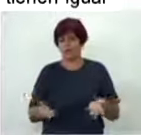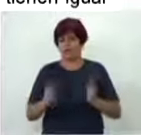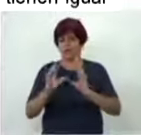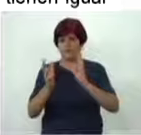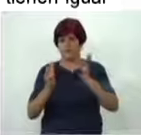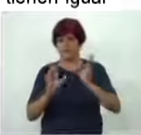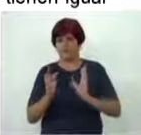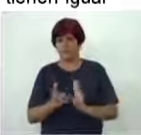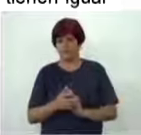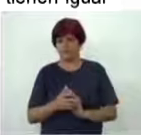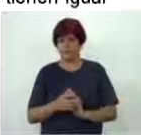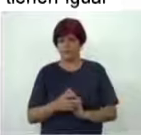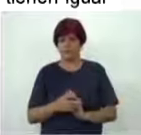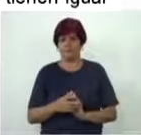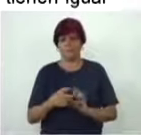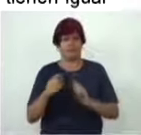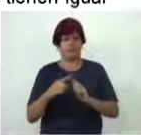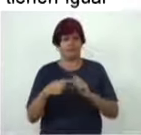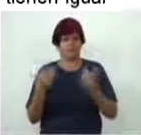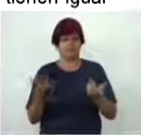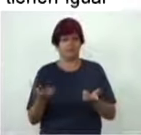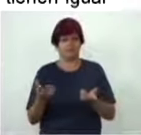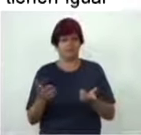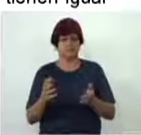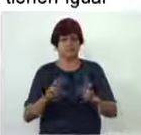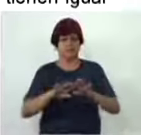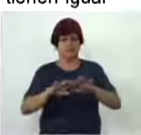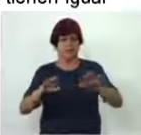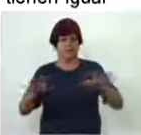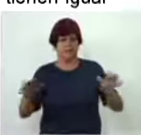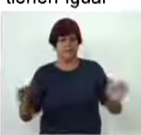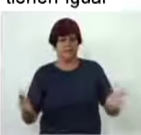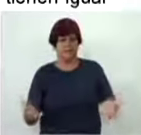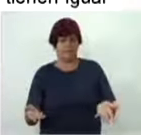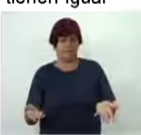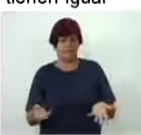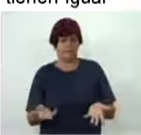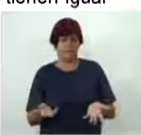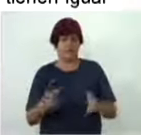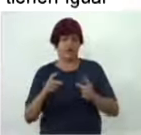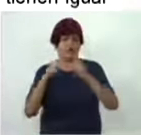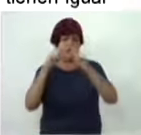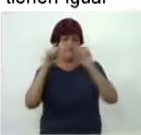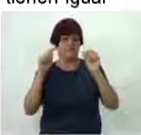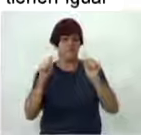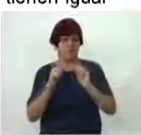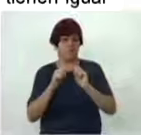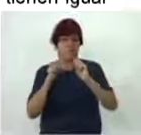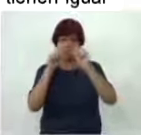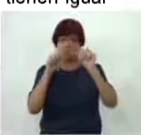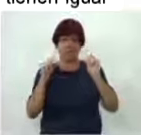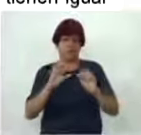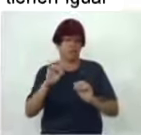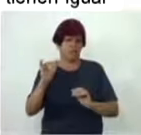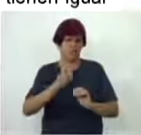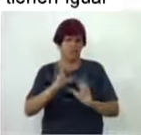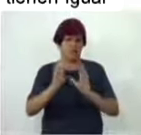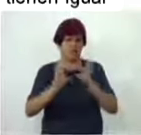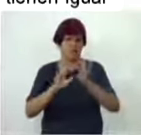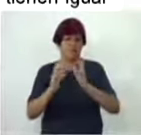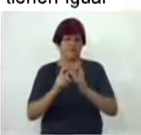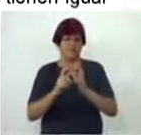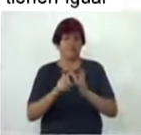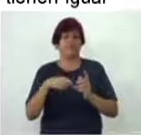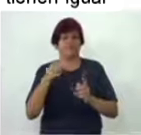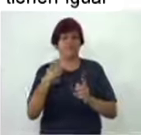ese criterio dado. Las tareas serían adornar el mantel con las figuras que tienen de igual forma, y la otra sería,